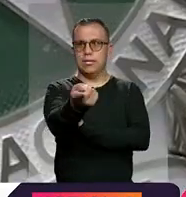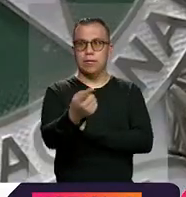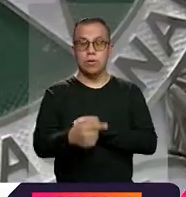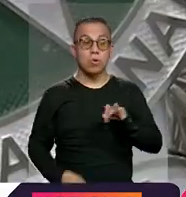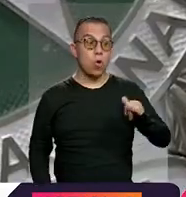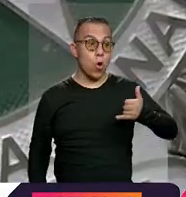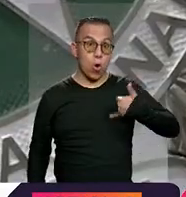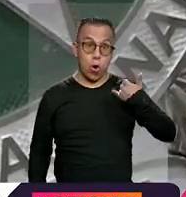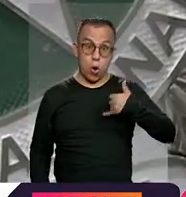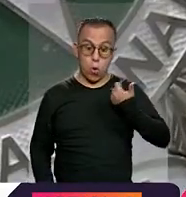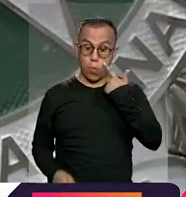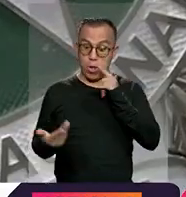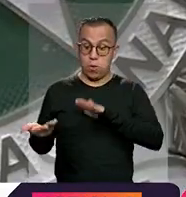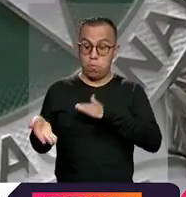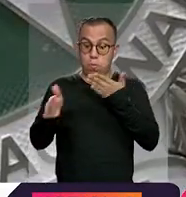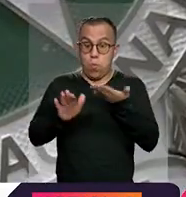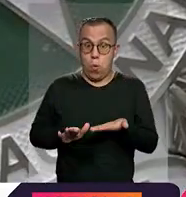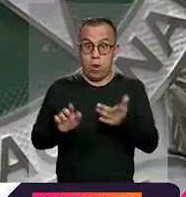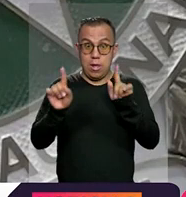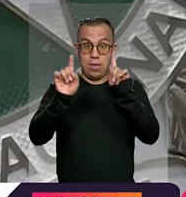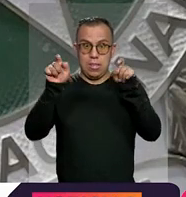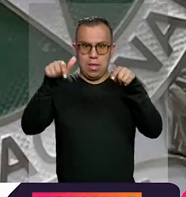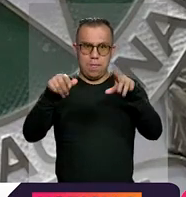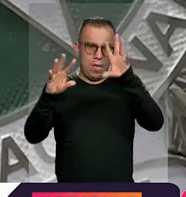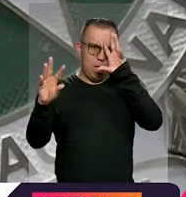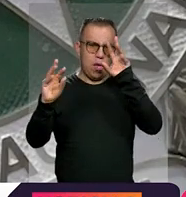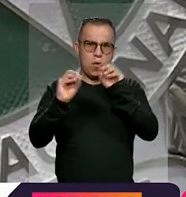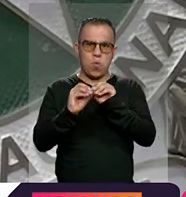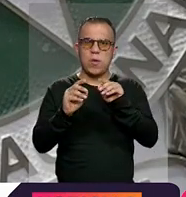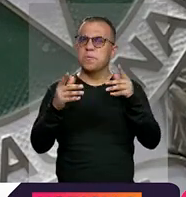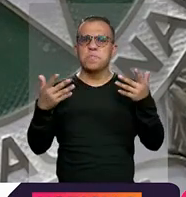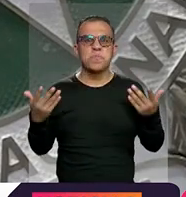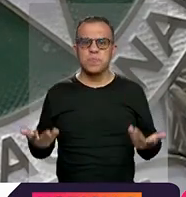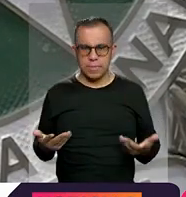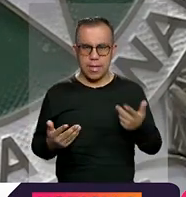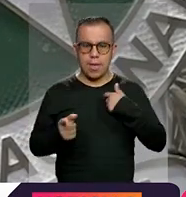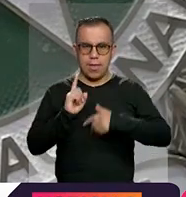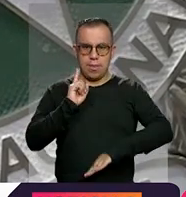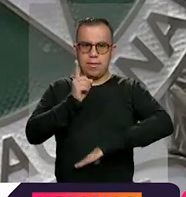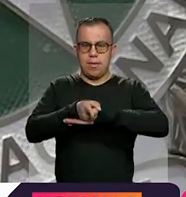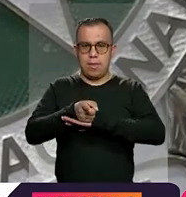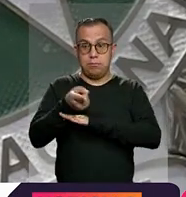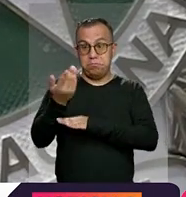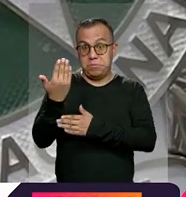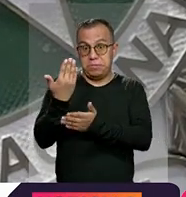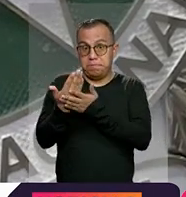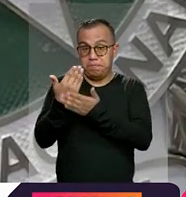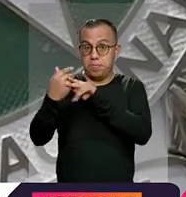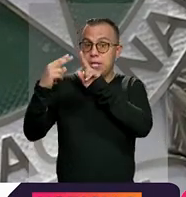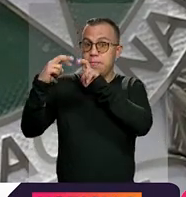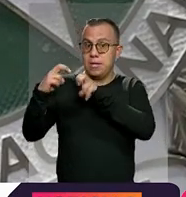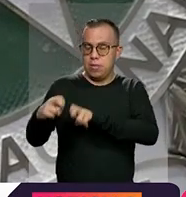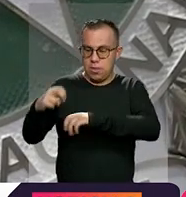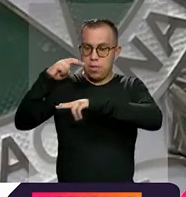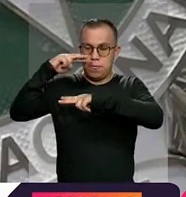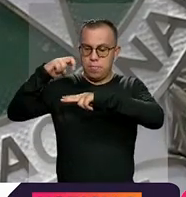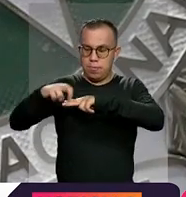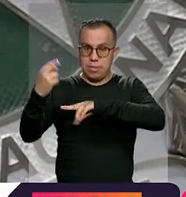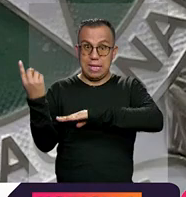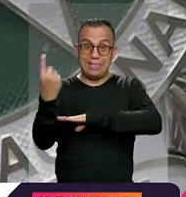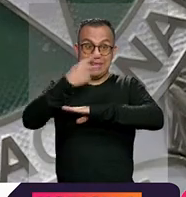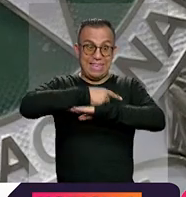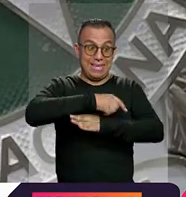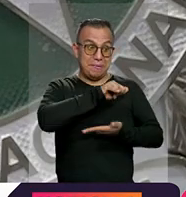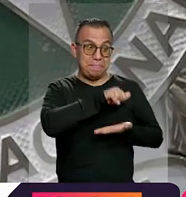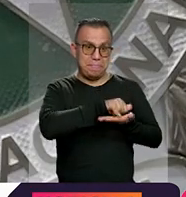joven fallece por inmersión de acuerdo al dictamen de medicina legal el mismo día de los